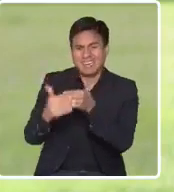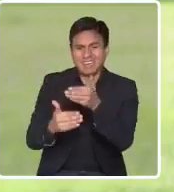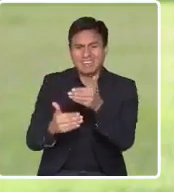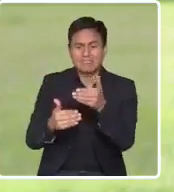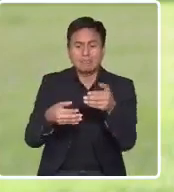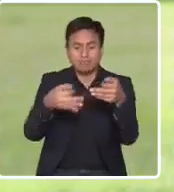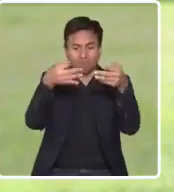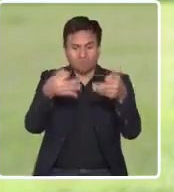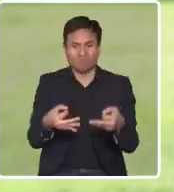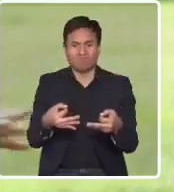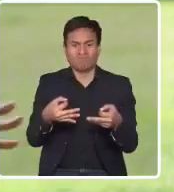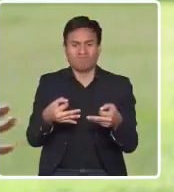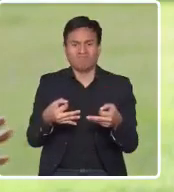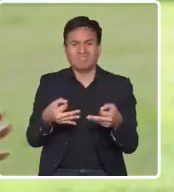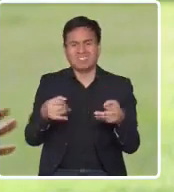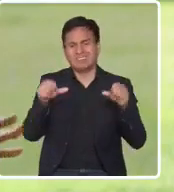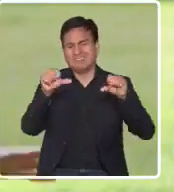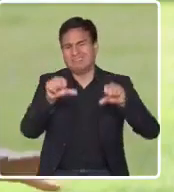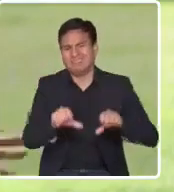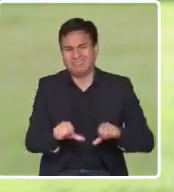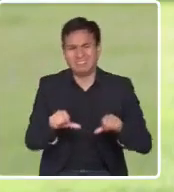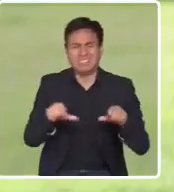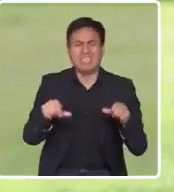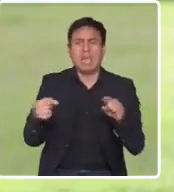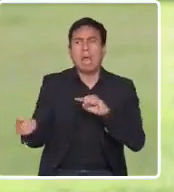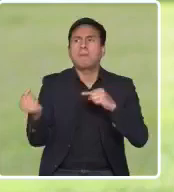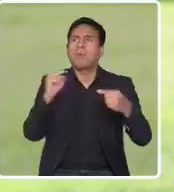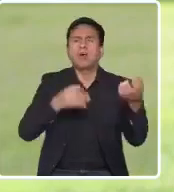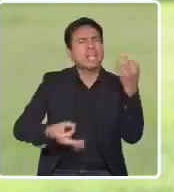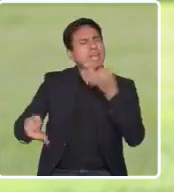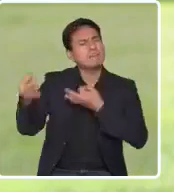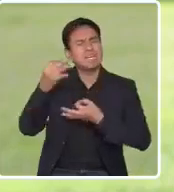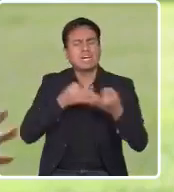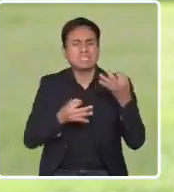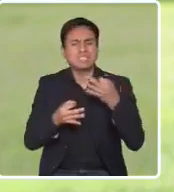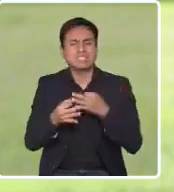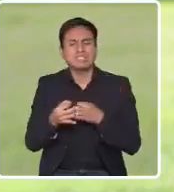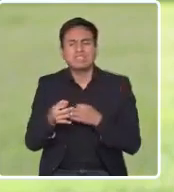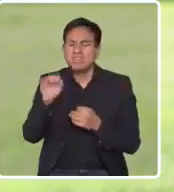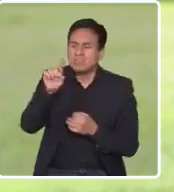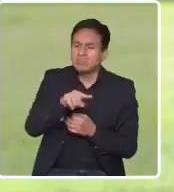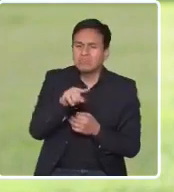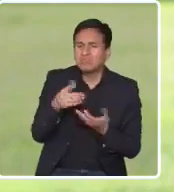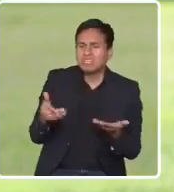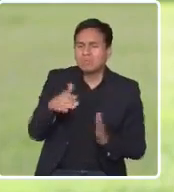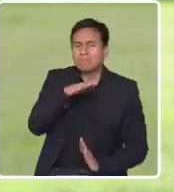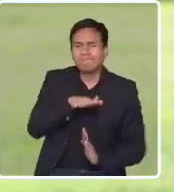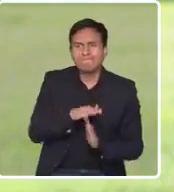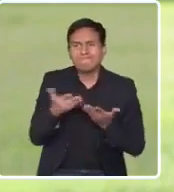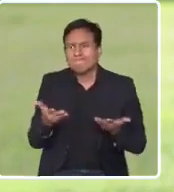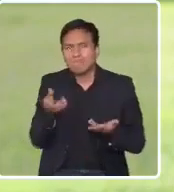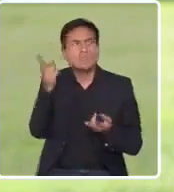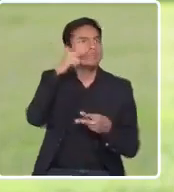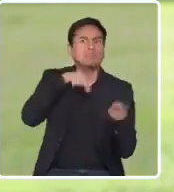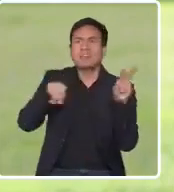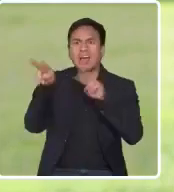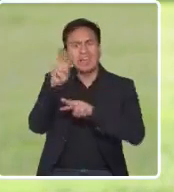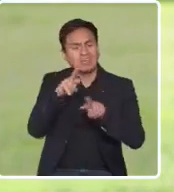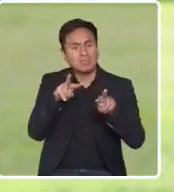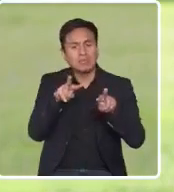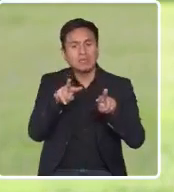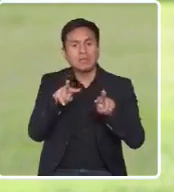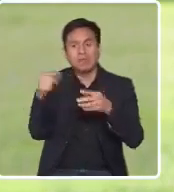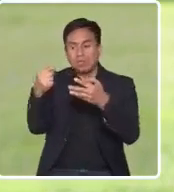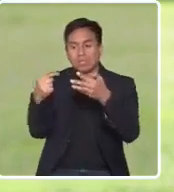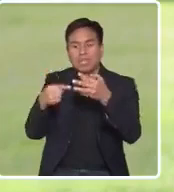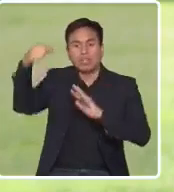la seguridad de este pantano de las polémicas que nos sirven, que nos paralizan, que nos distraen, y tener